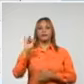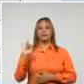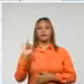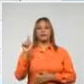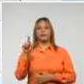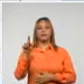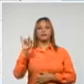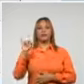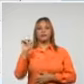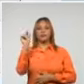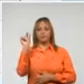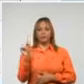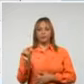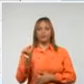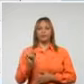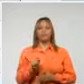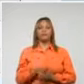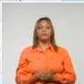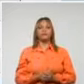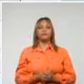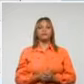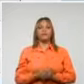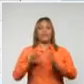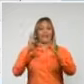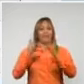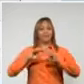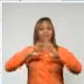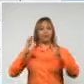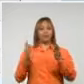273.716 personas y ya la cifra total